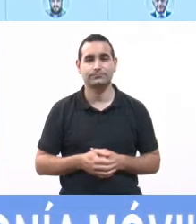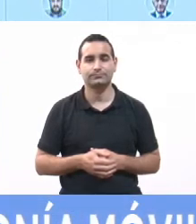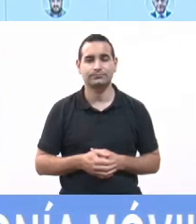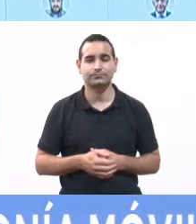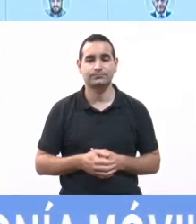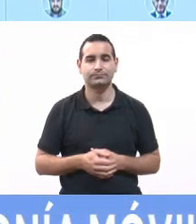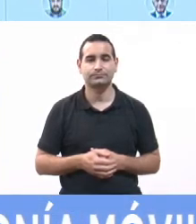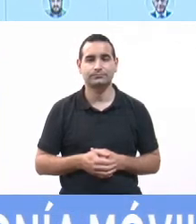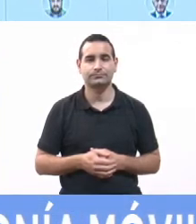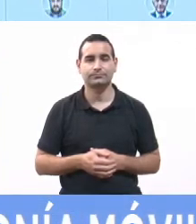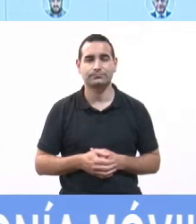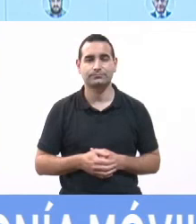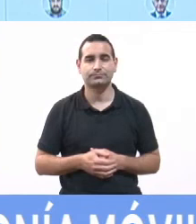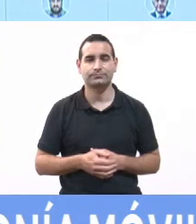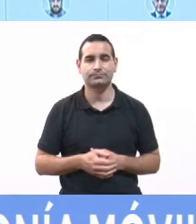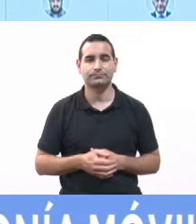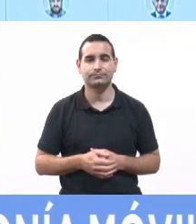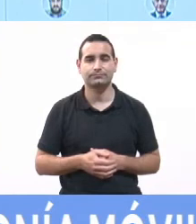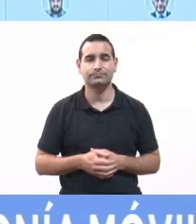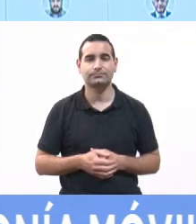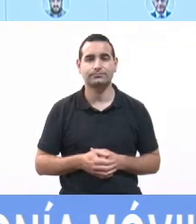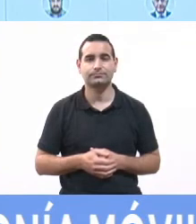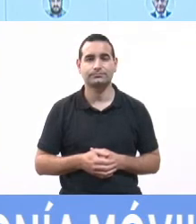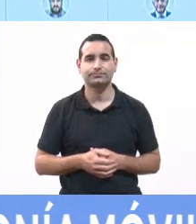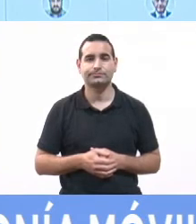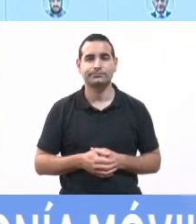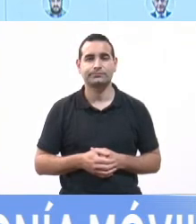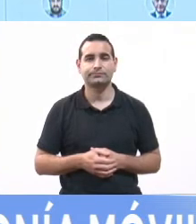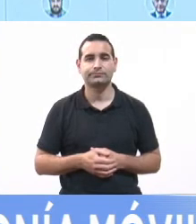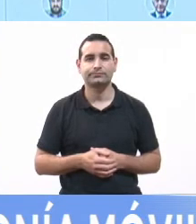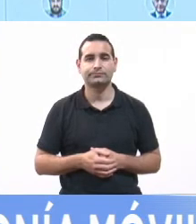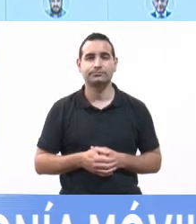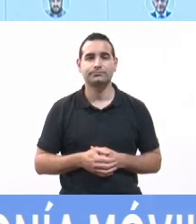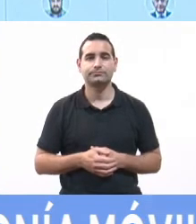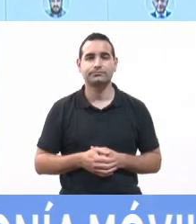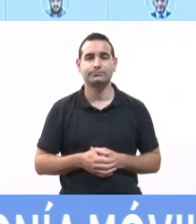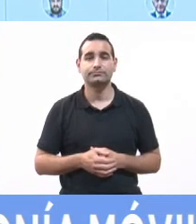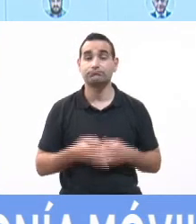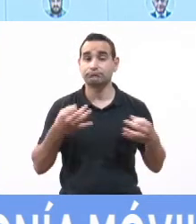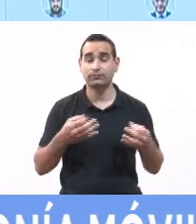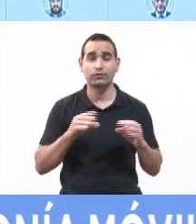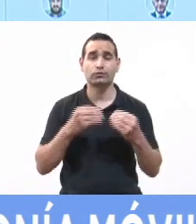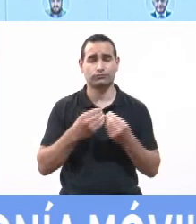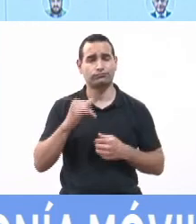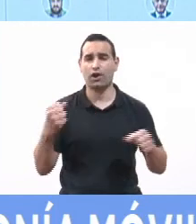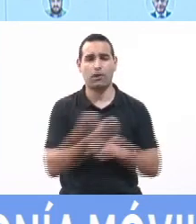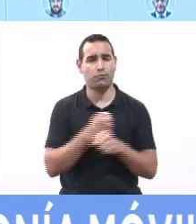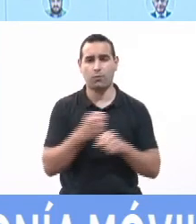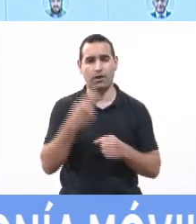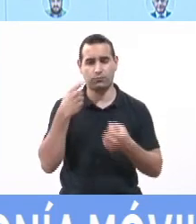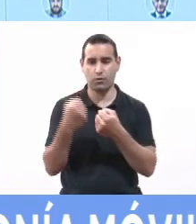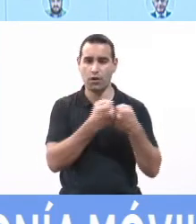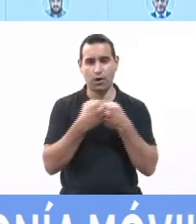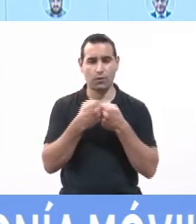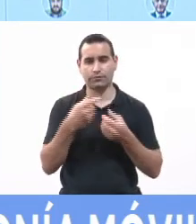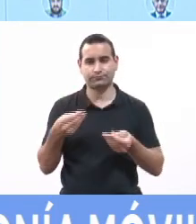Hija. Bien, resulta aprobado por unanimidad, se